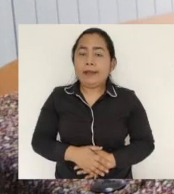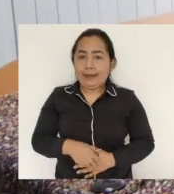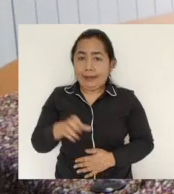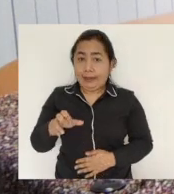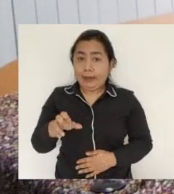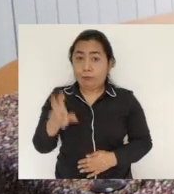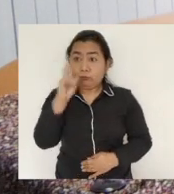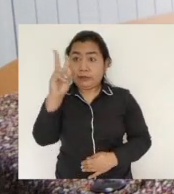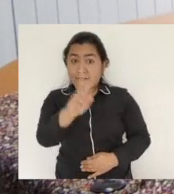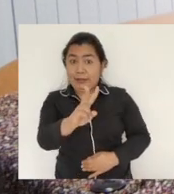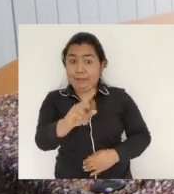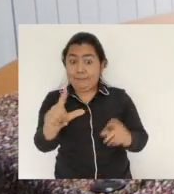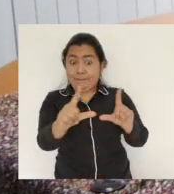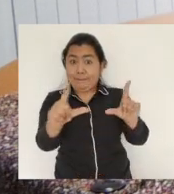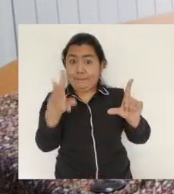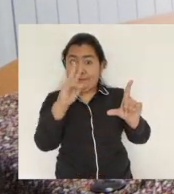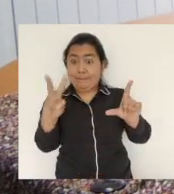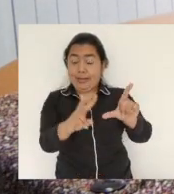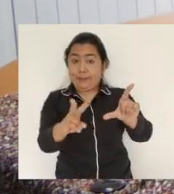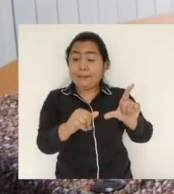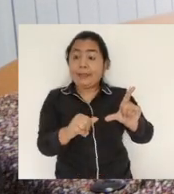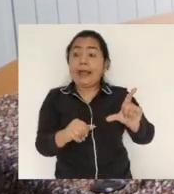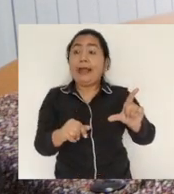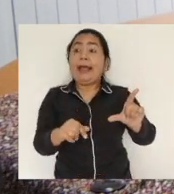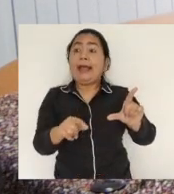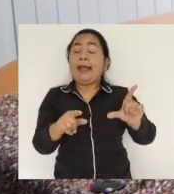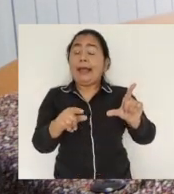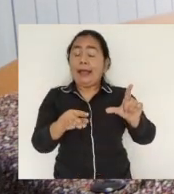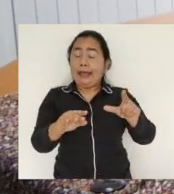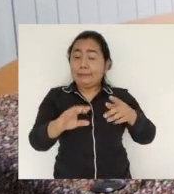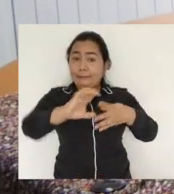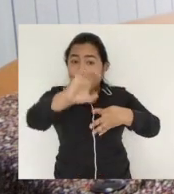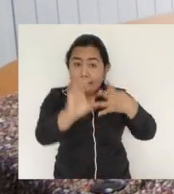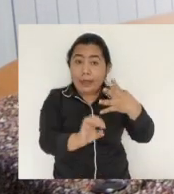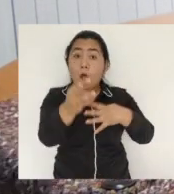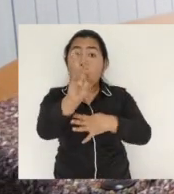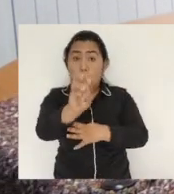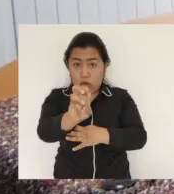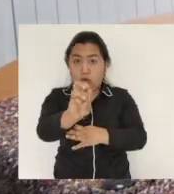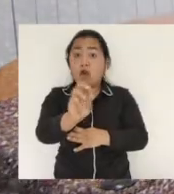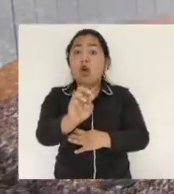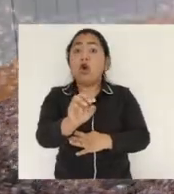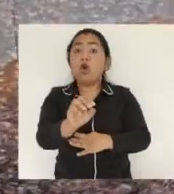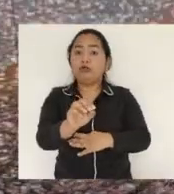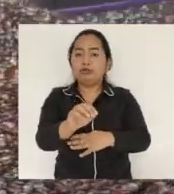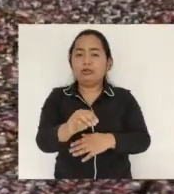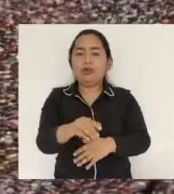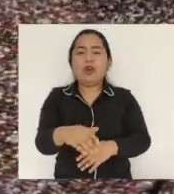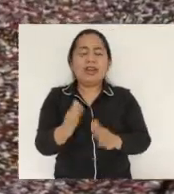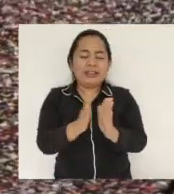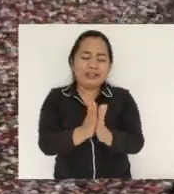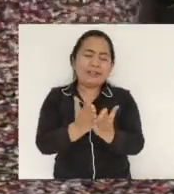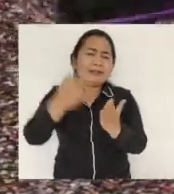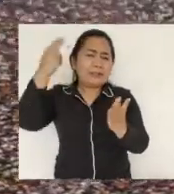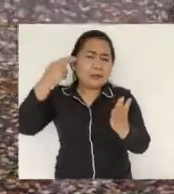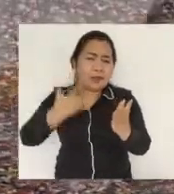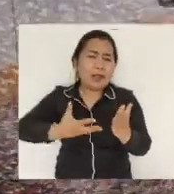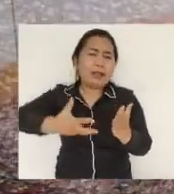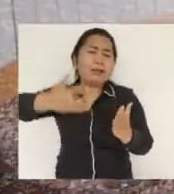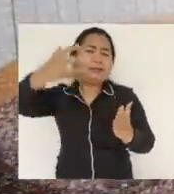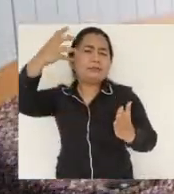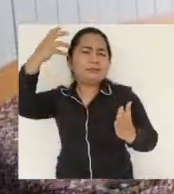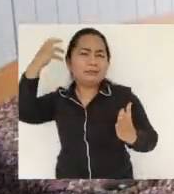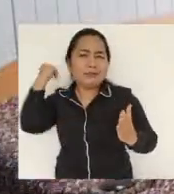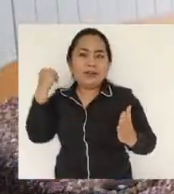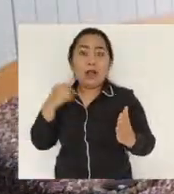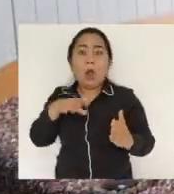Como ustedes lo miran en la pantalla, en el capítulo 8 del Quijote de la Mancha, la